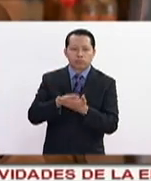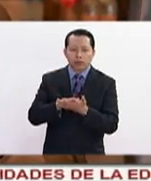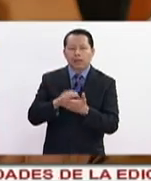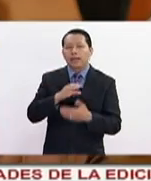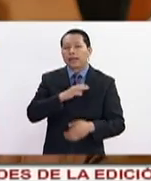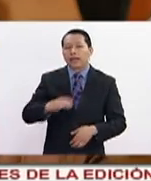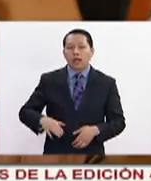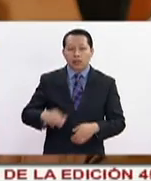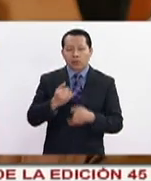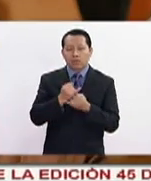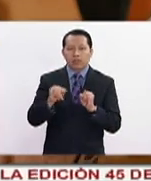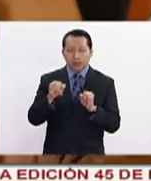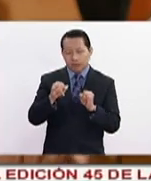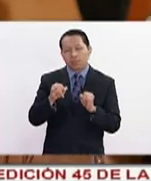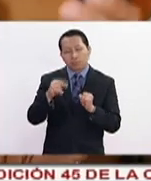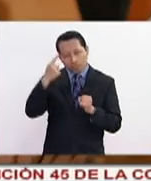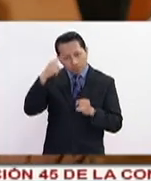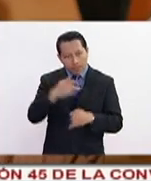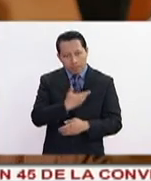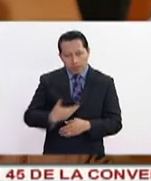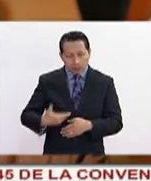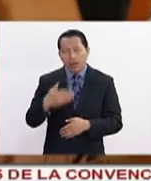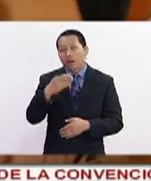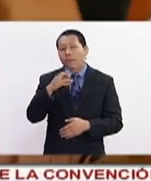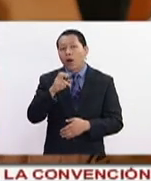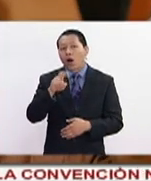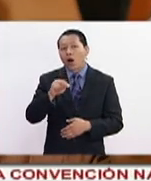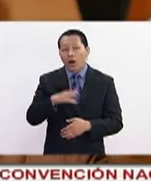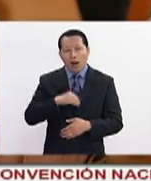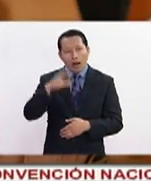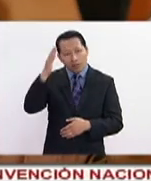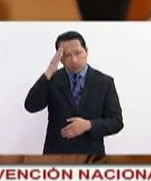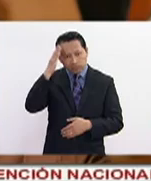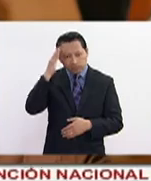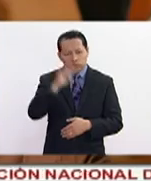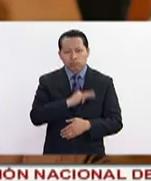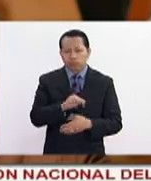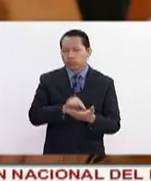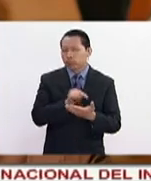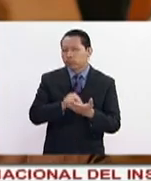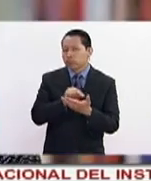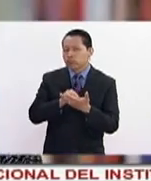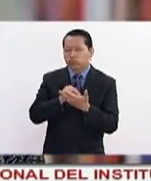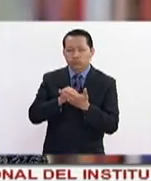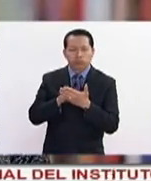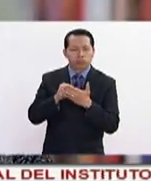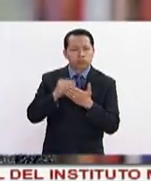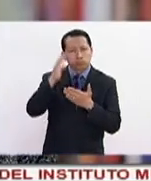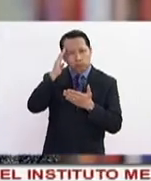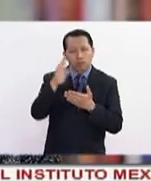independiente a la presidencia. El Bronco se mantiene liderando la recabación de rúbricas al sumar